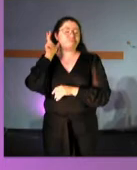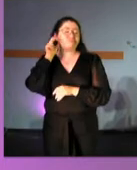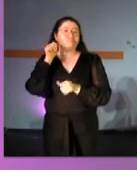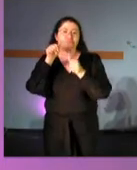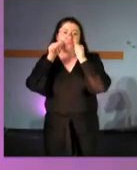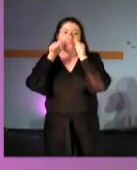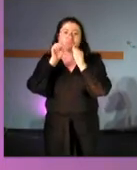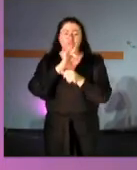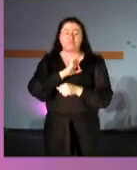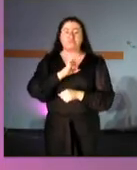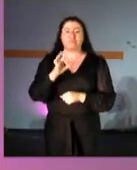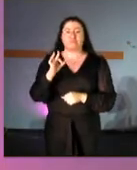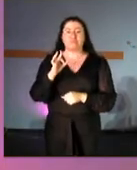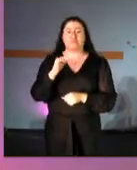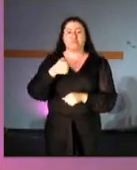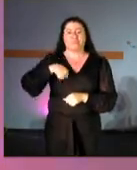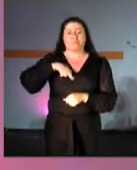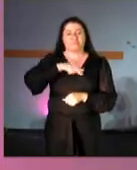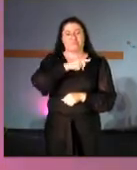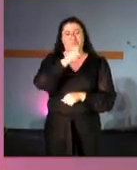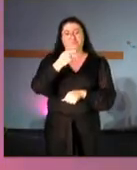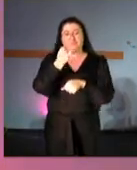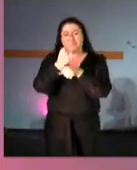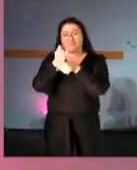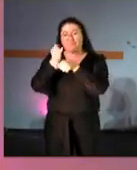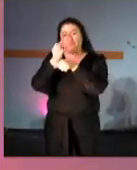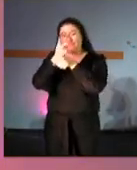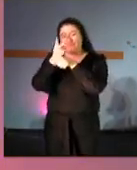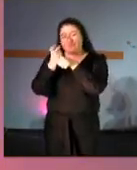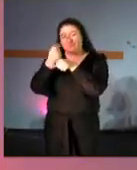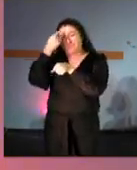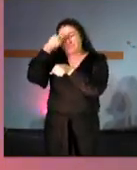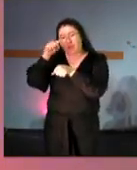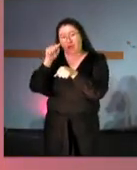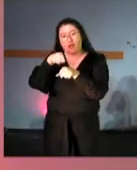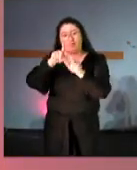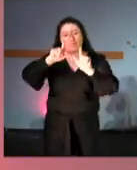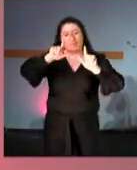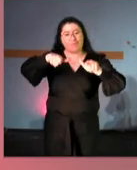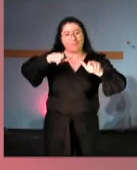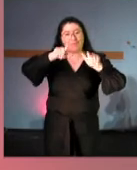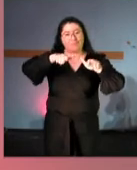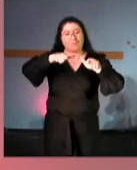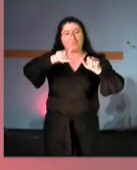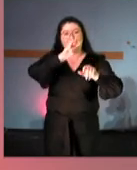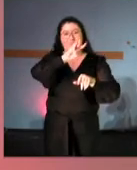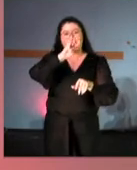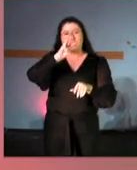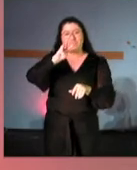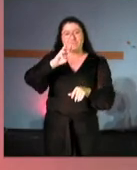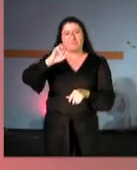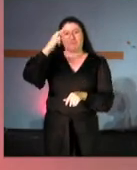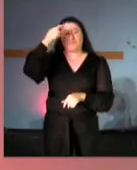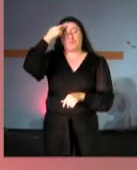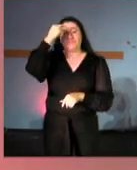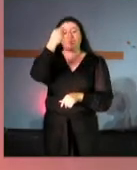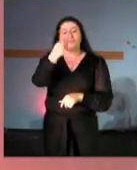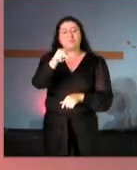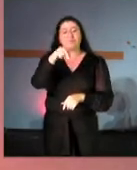los invitamos a conectarse a ese sitio web que, repito, se llama Memorias de la Lucha Sandinista.